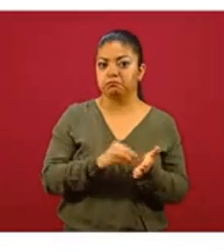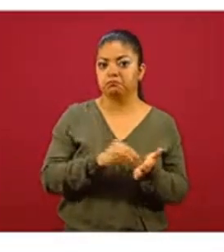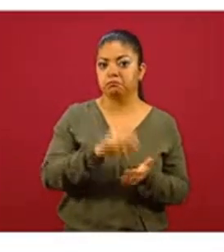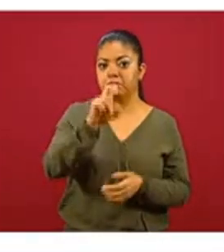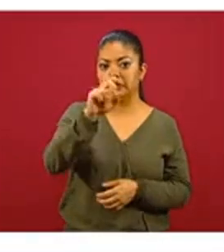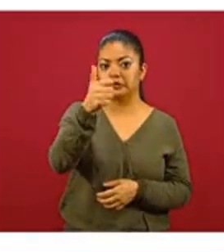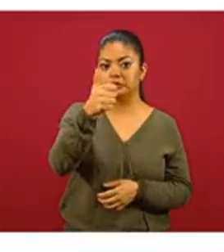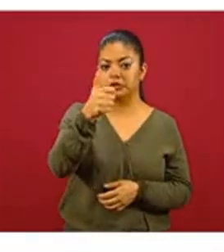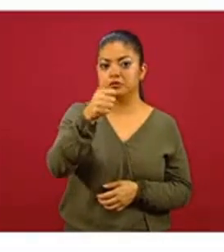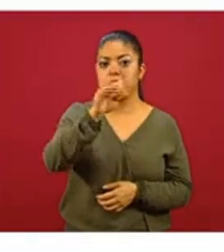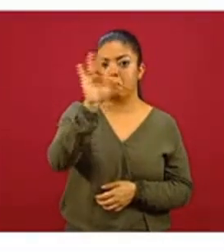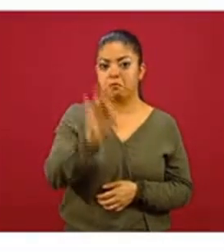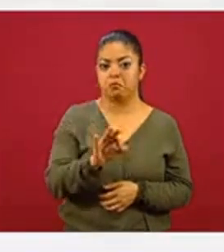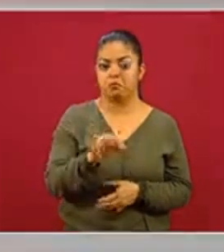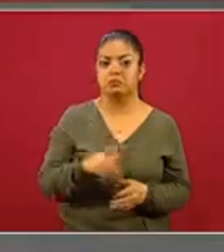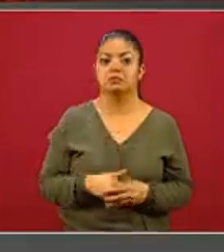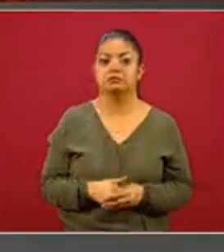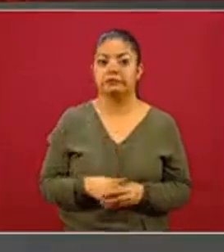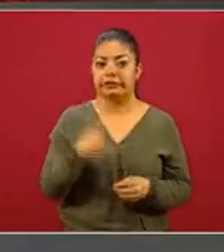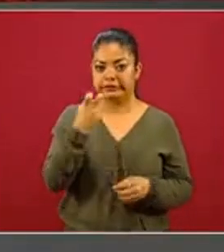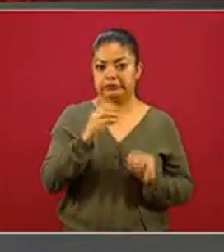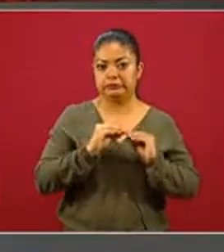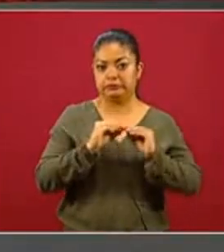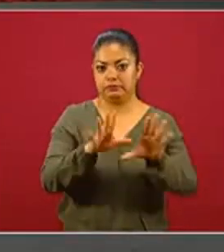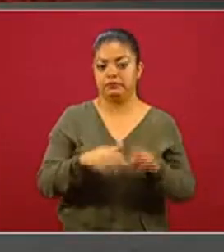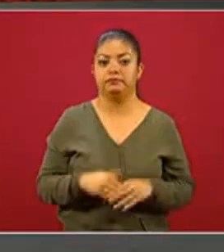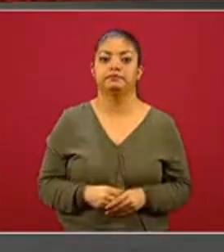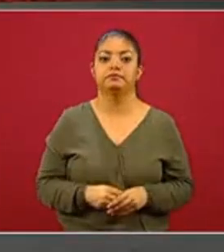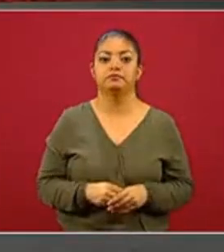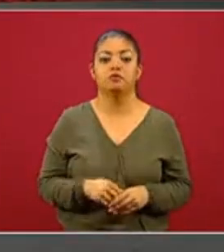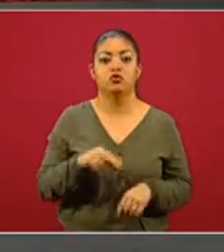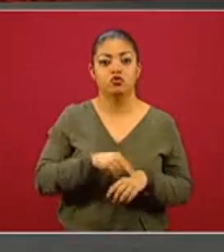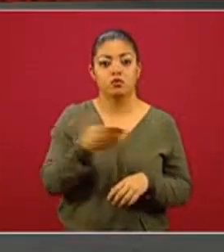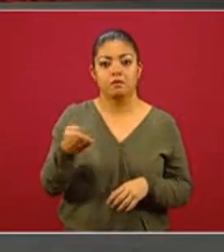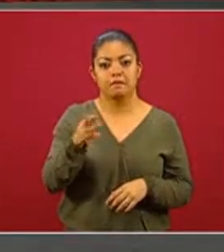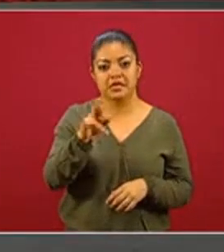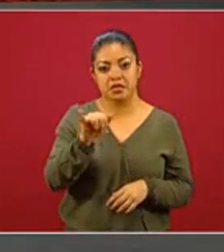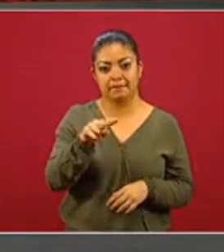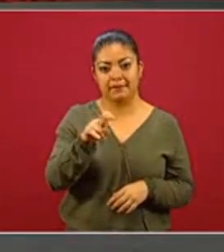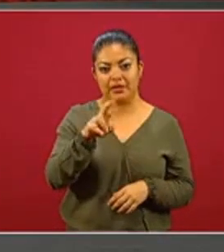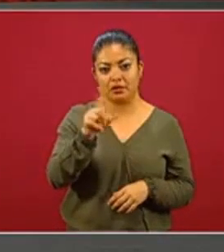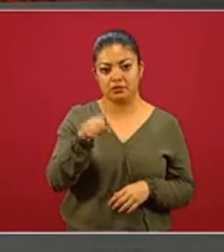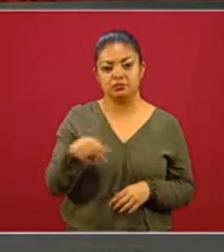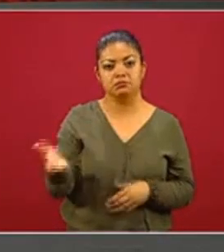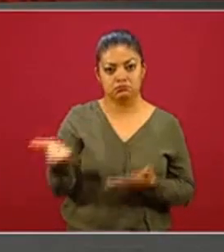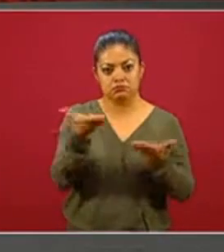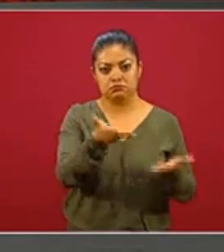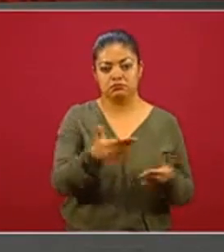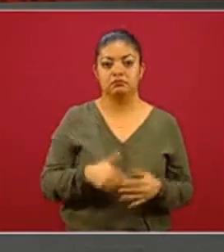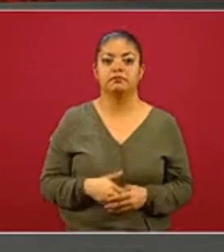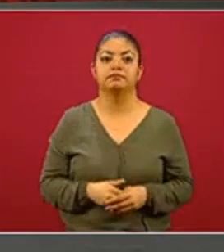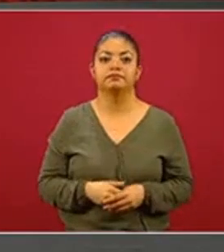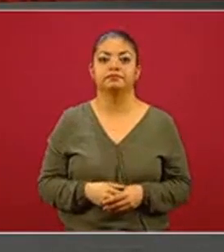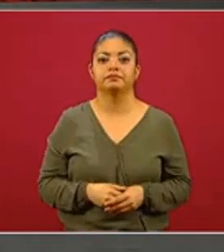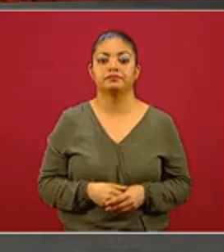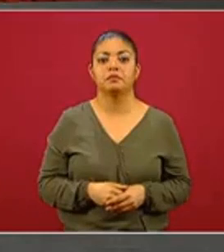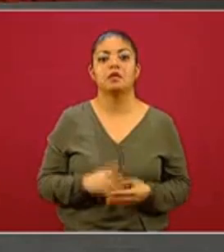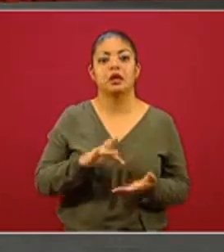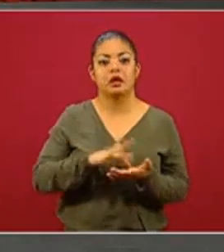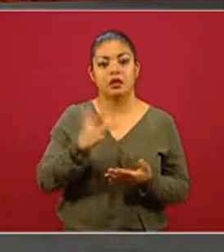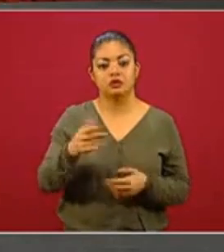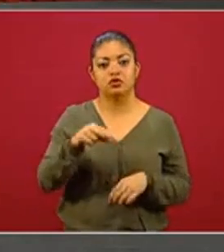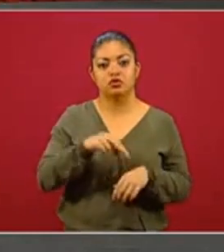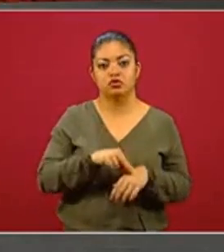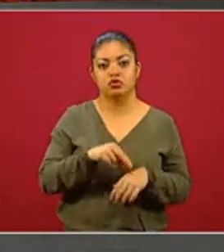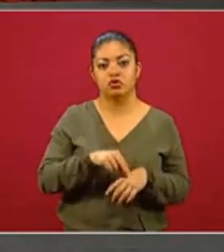36% libre. Este es el informe técnico. Doctora Miriam Veras, le dejo la palabra para conducir el resto de la sesión. Gracias, doctor López-Gatell.